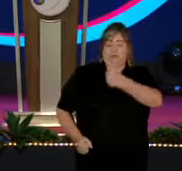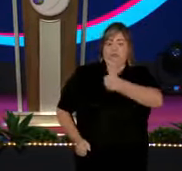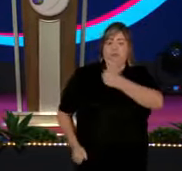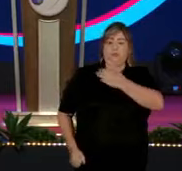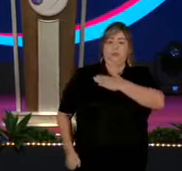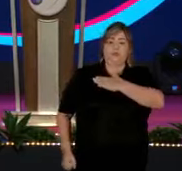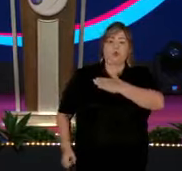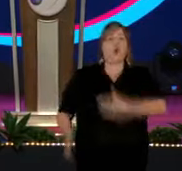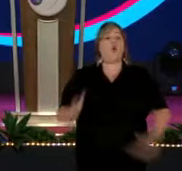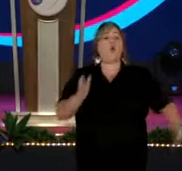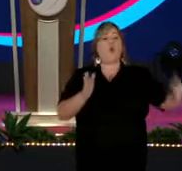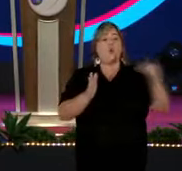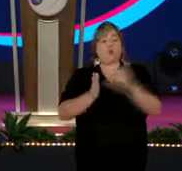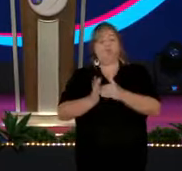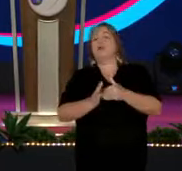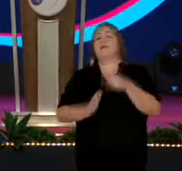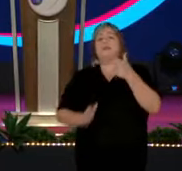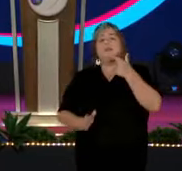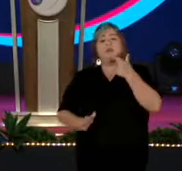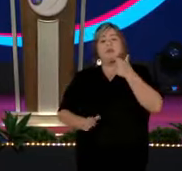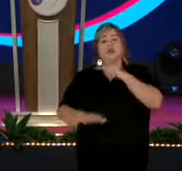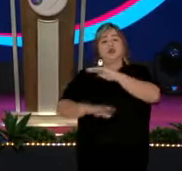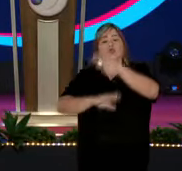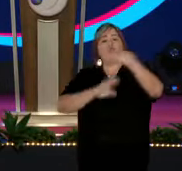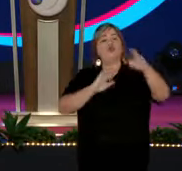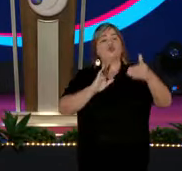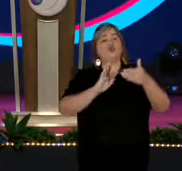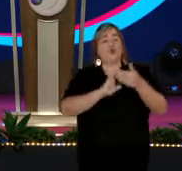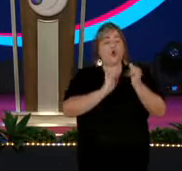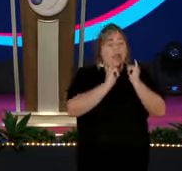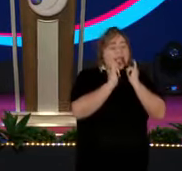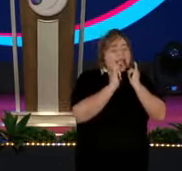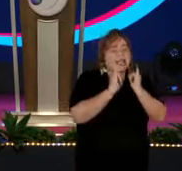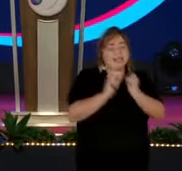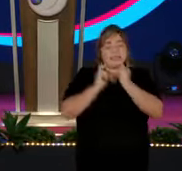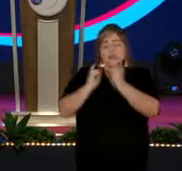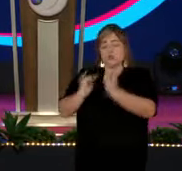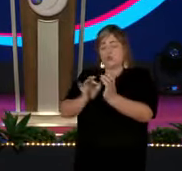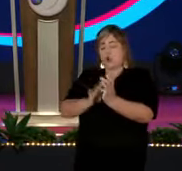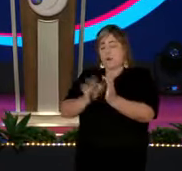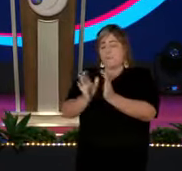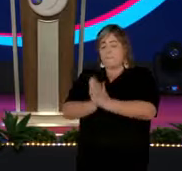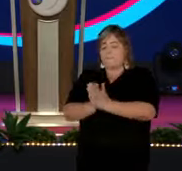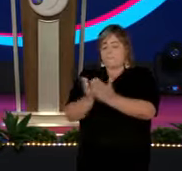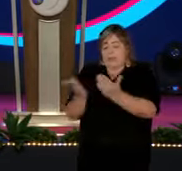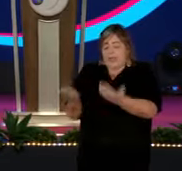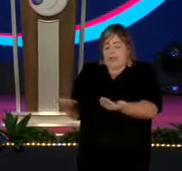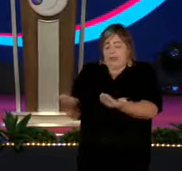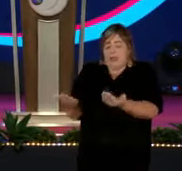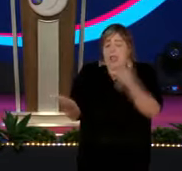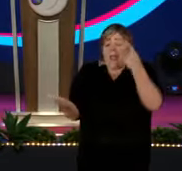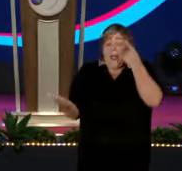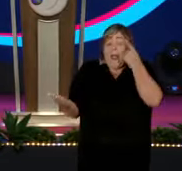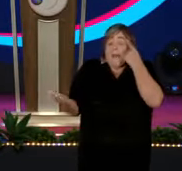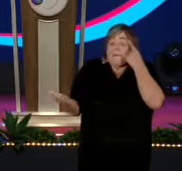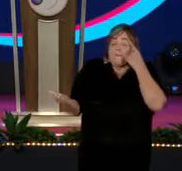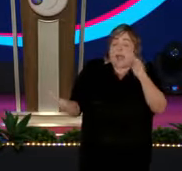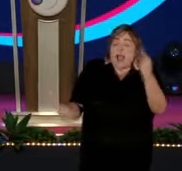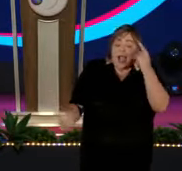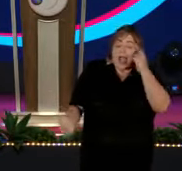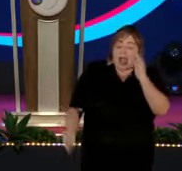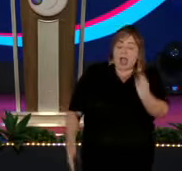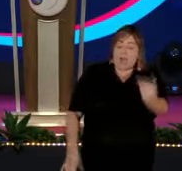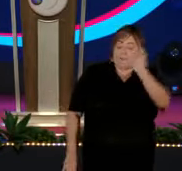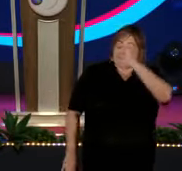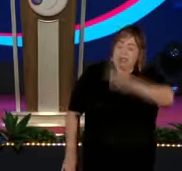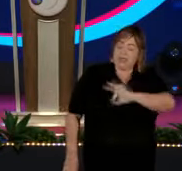Lo voy a repetir. Toda instrucción bíblica es para el beneficio suyo y de su